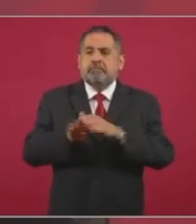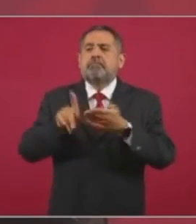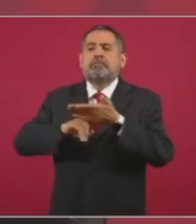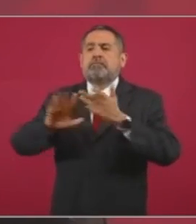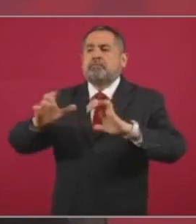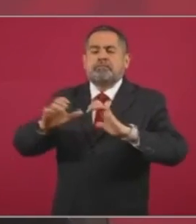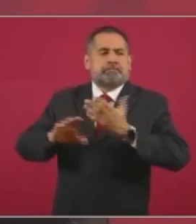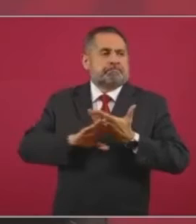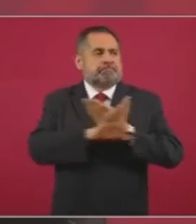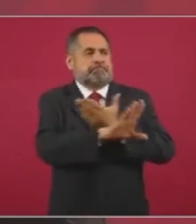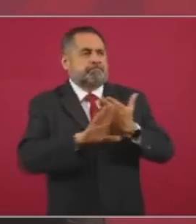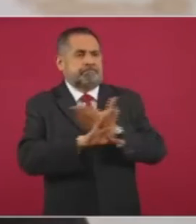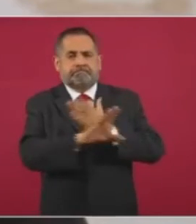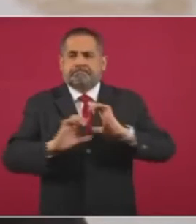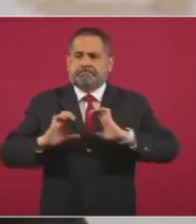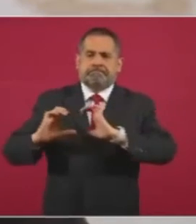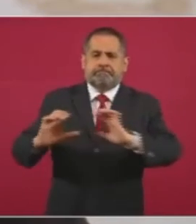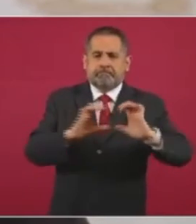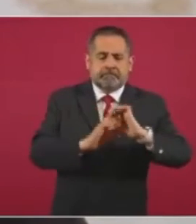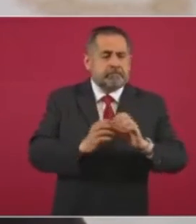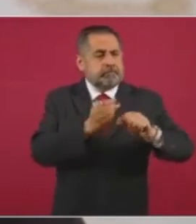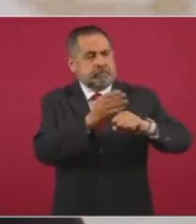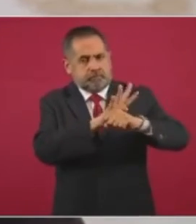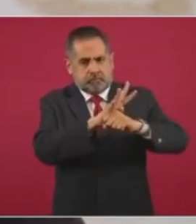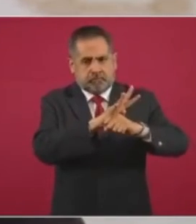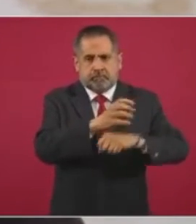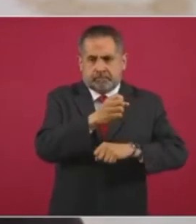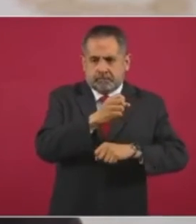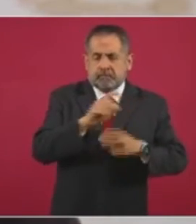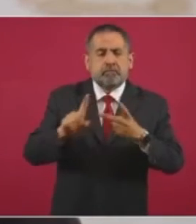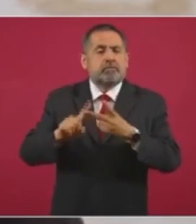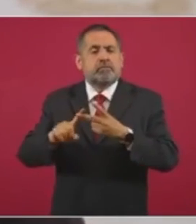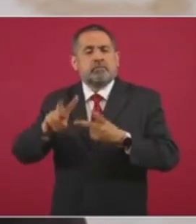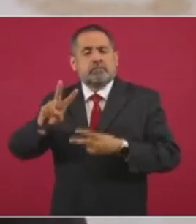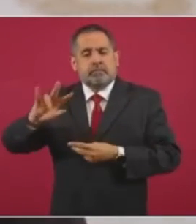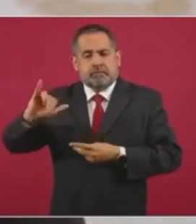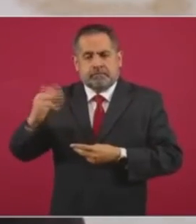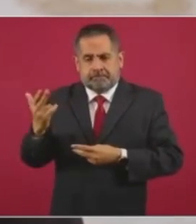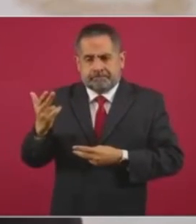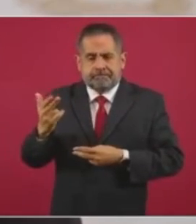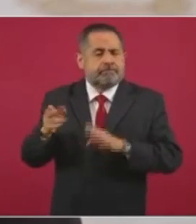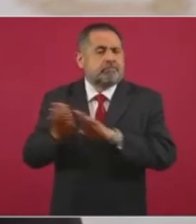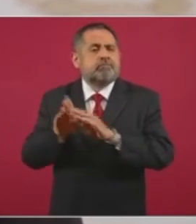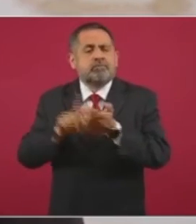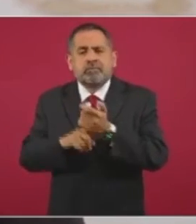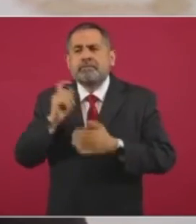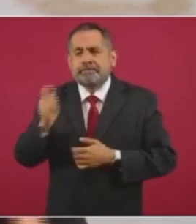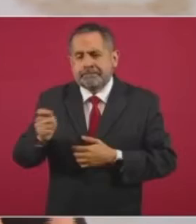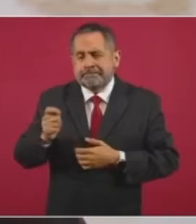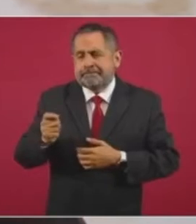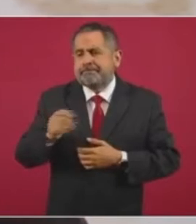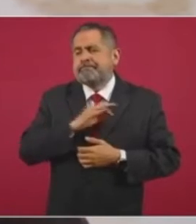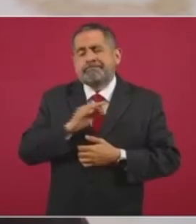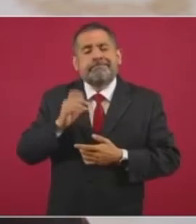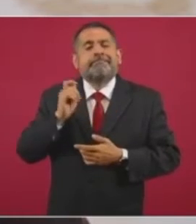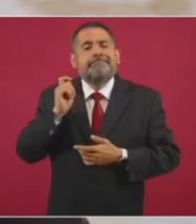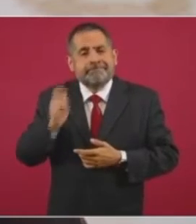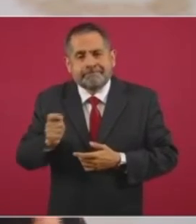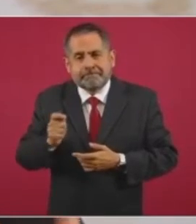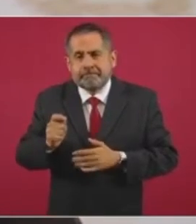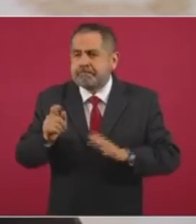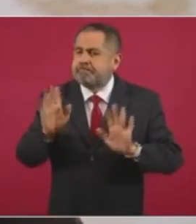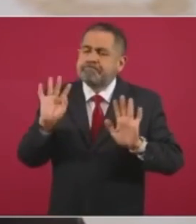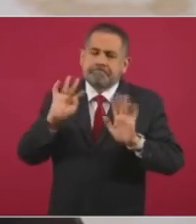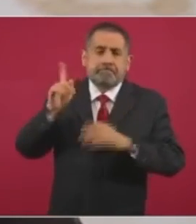comunidad. Ambas, COVID-19 y VIH, van a poder tener mejores